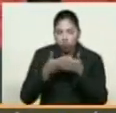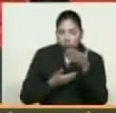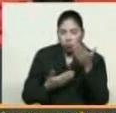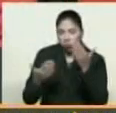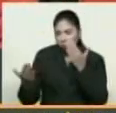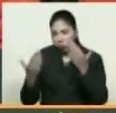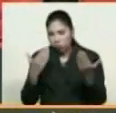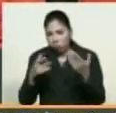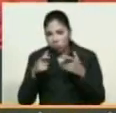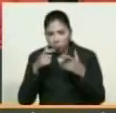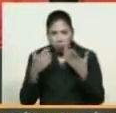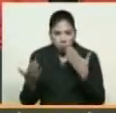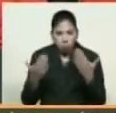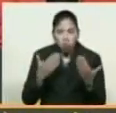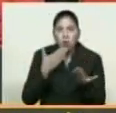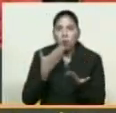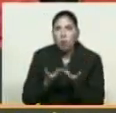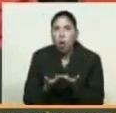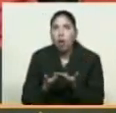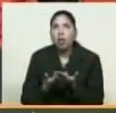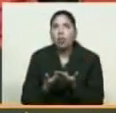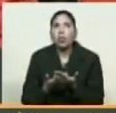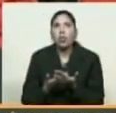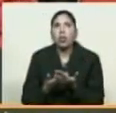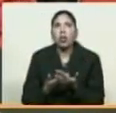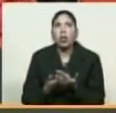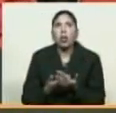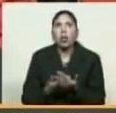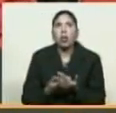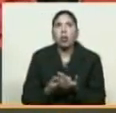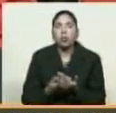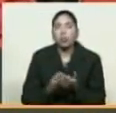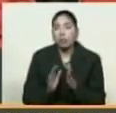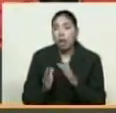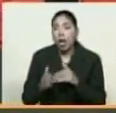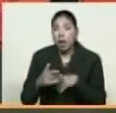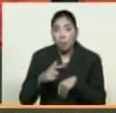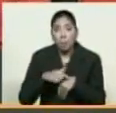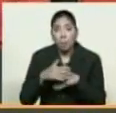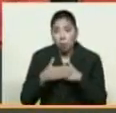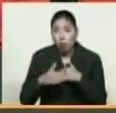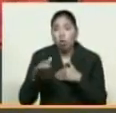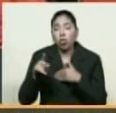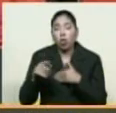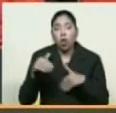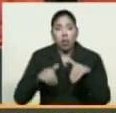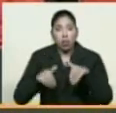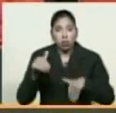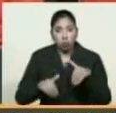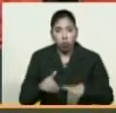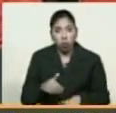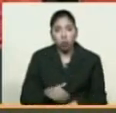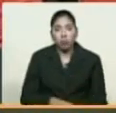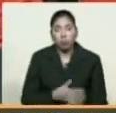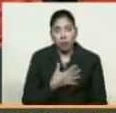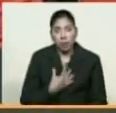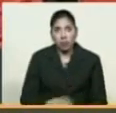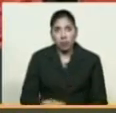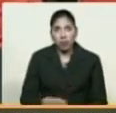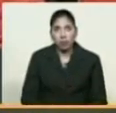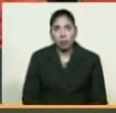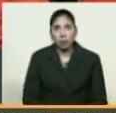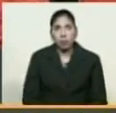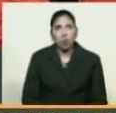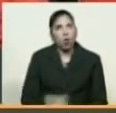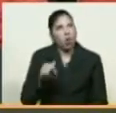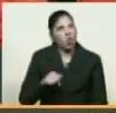haciendo observaciones, propuestas de cara al momento político que está viviendo Venezuela. Hoy, ¿ya